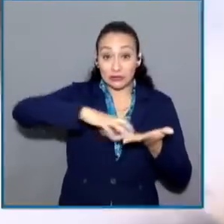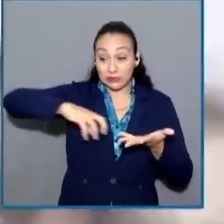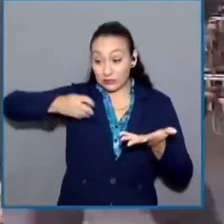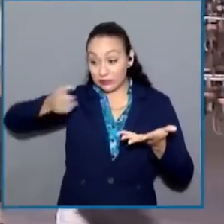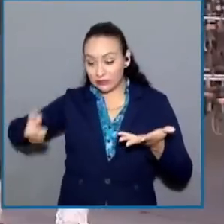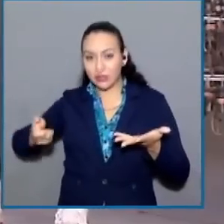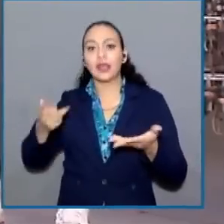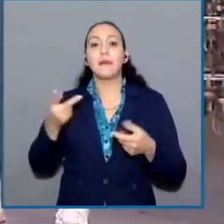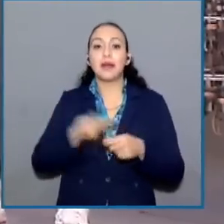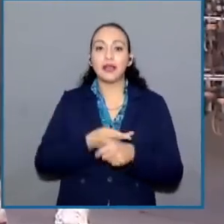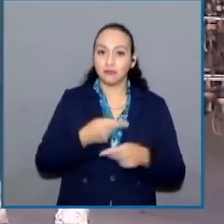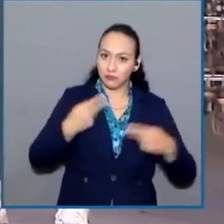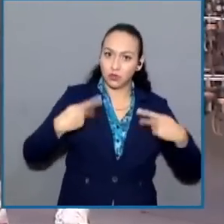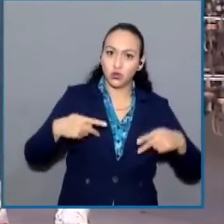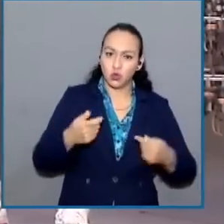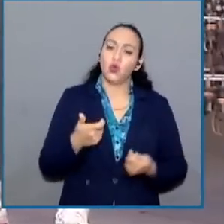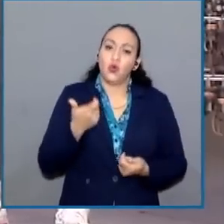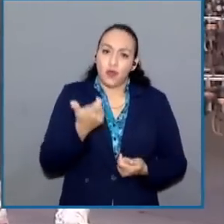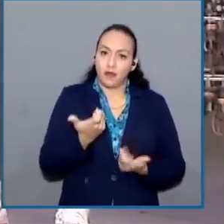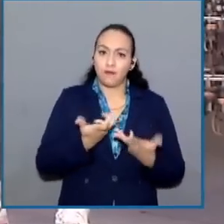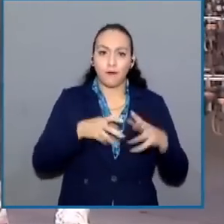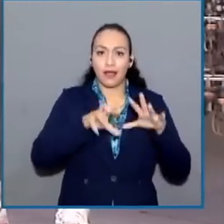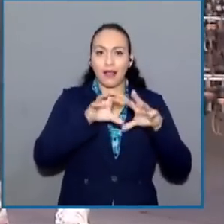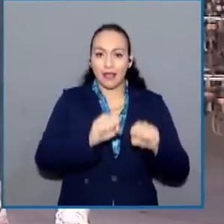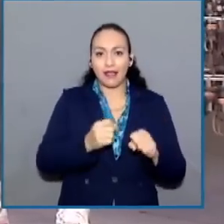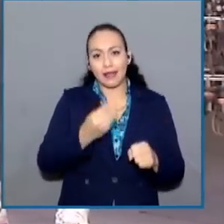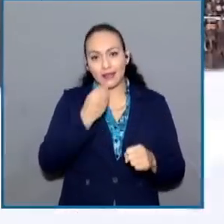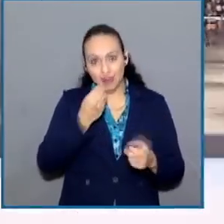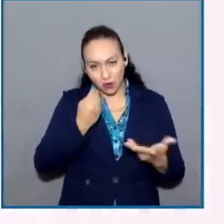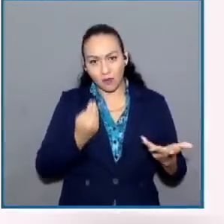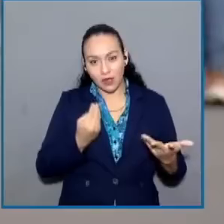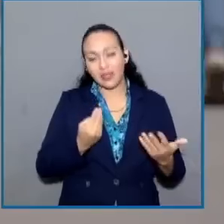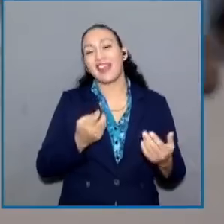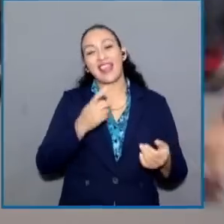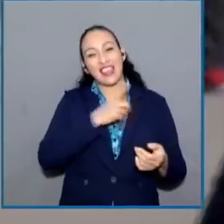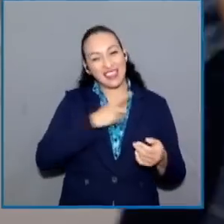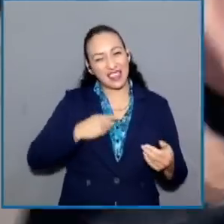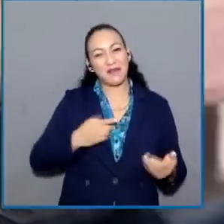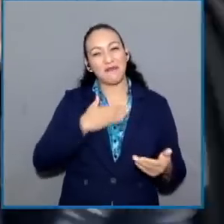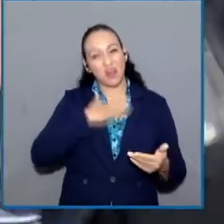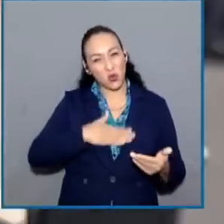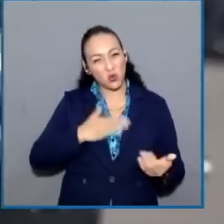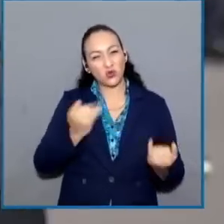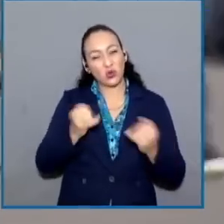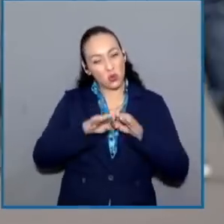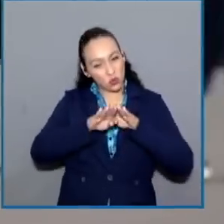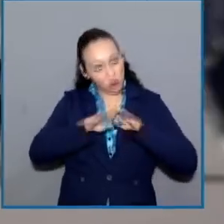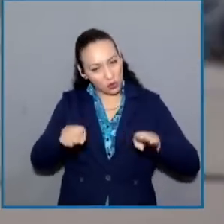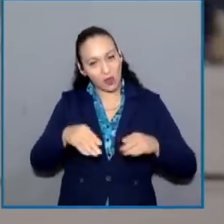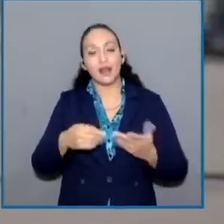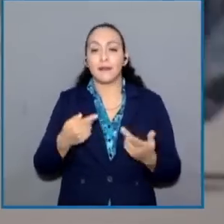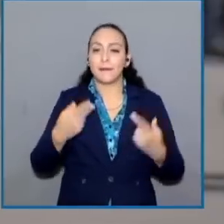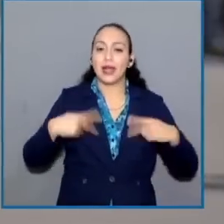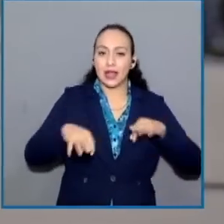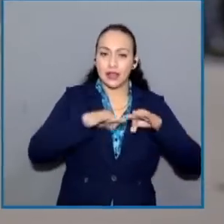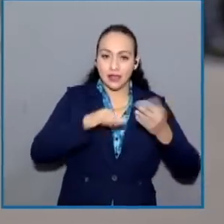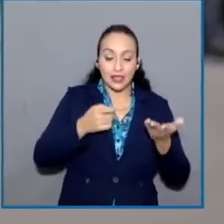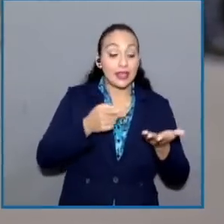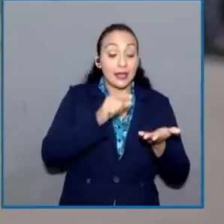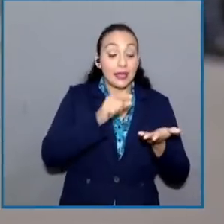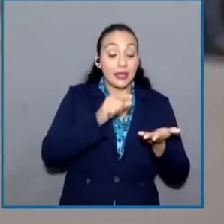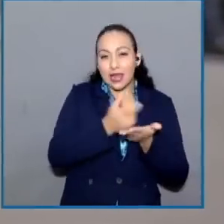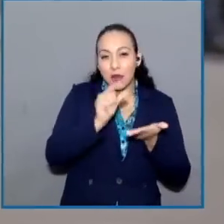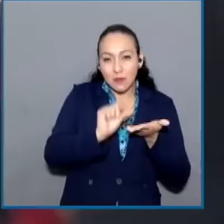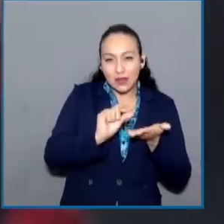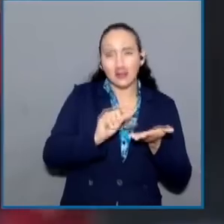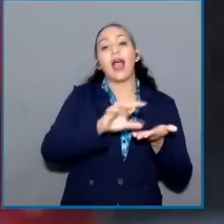del poder adquisitivo, sobre todo tomando en cuenta la finalidad de los alimentos, por lo que al considerar los tres elementos que integran